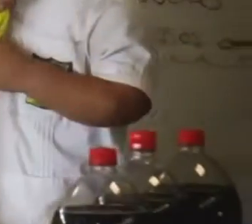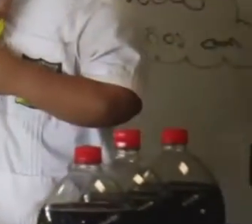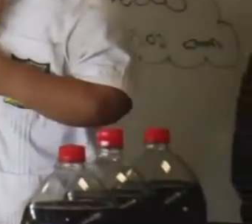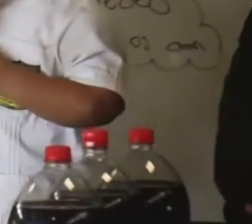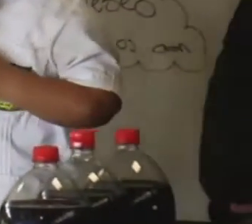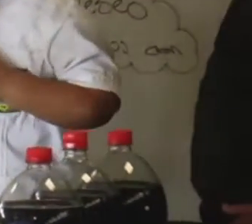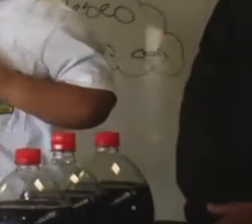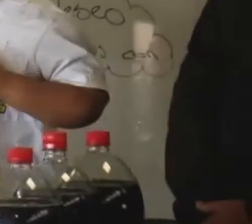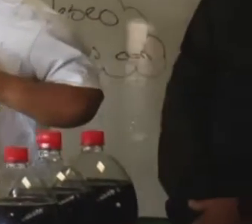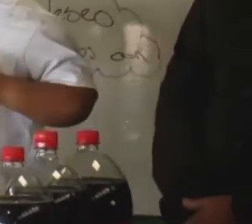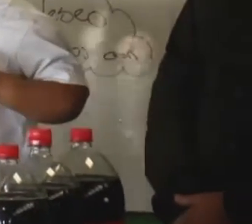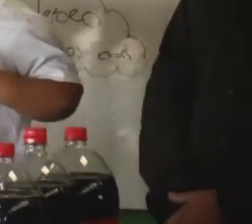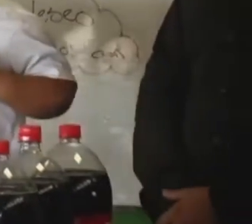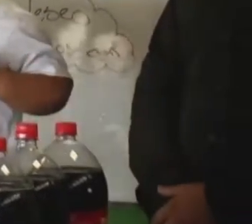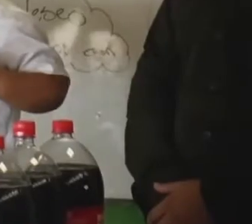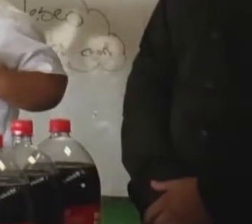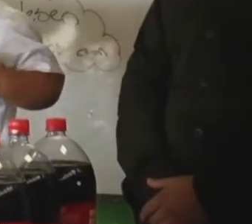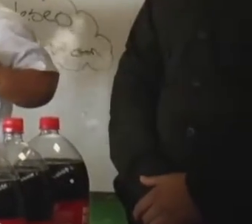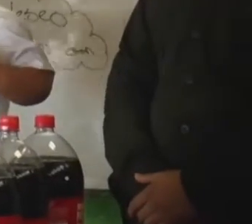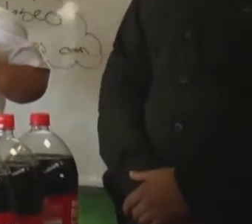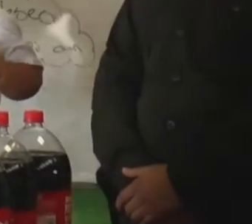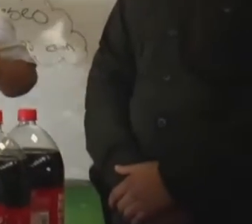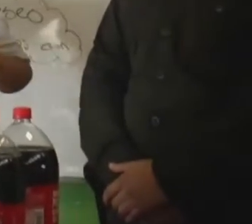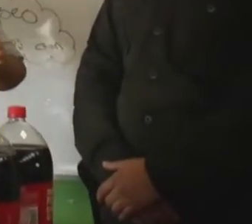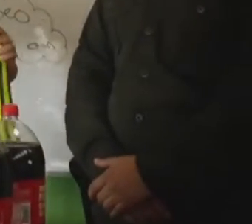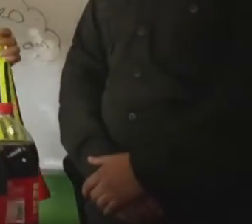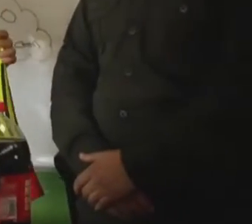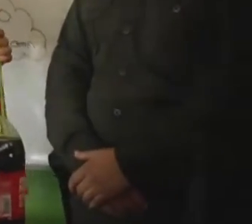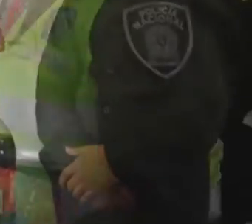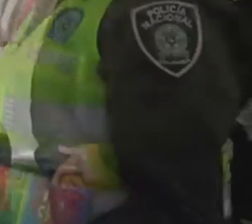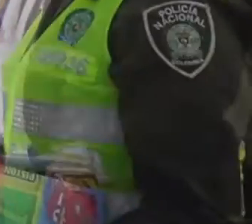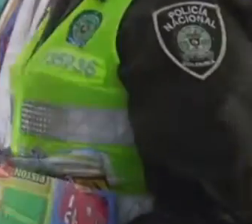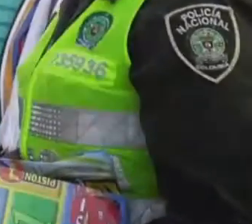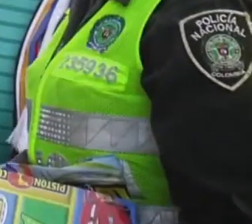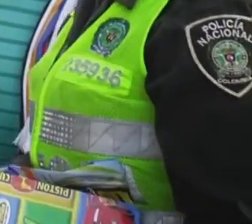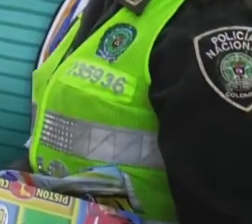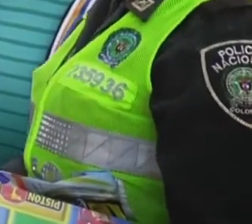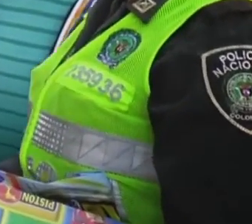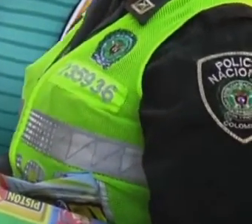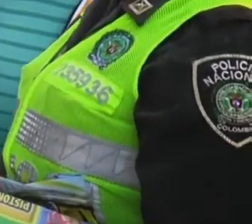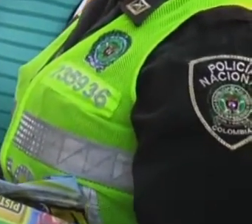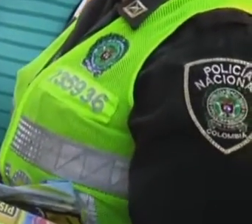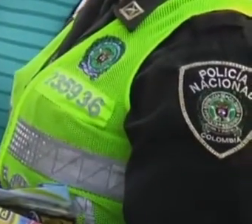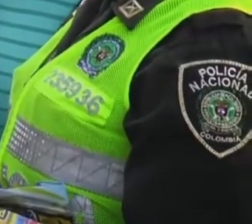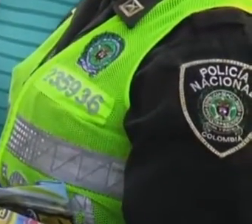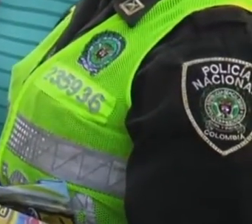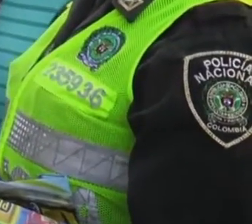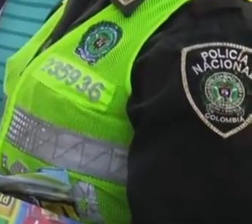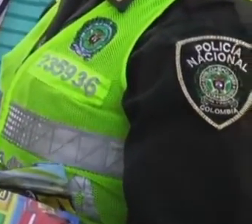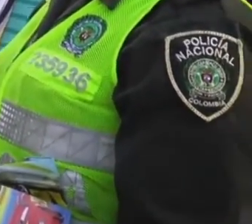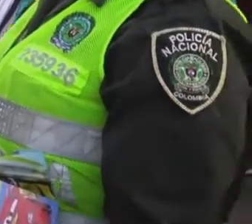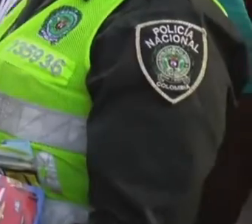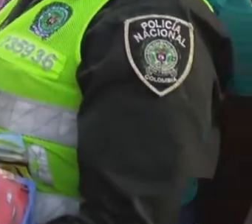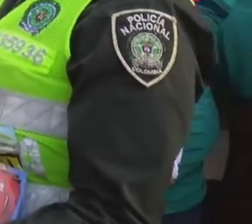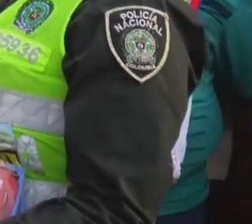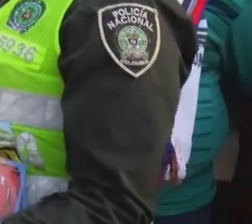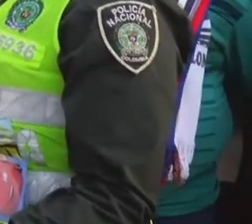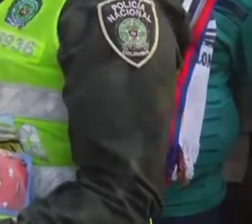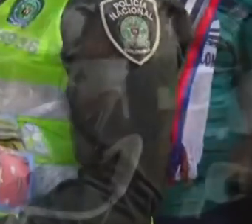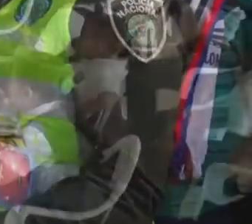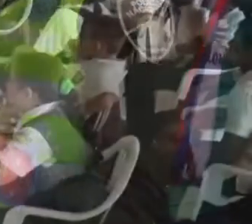Ya es conocido quizá en todos los rincones de Barranca Bermeja, no por su condición de patrullero de la policía, sino por el trabajo comunitario